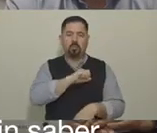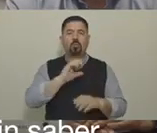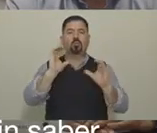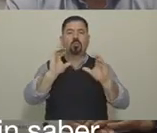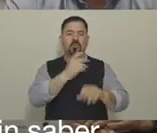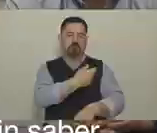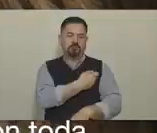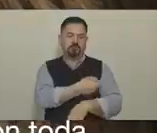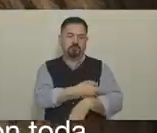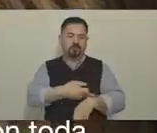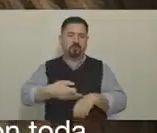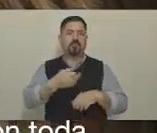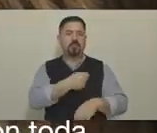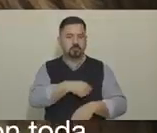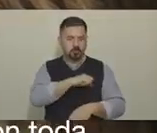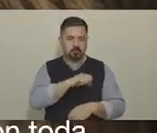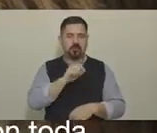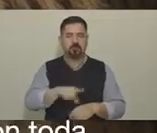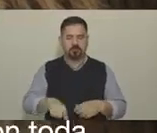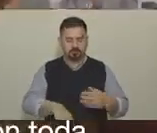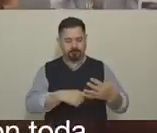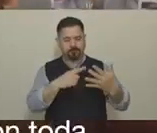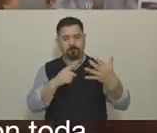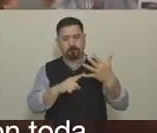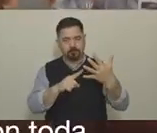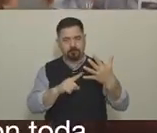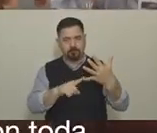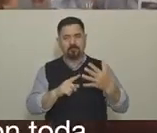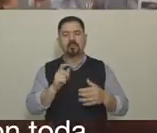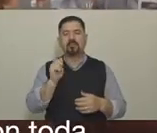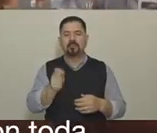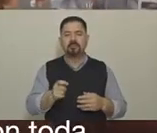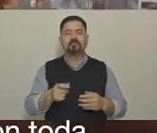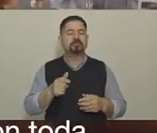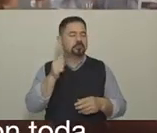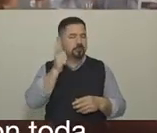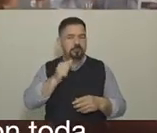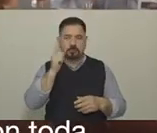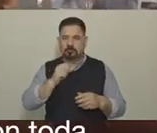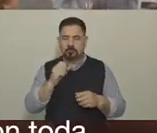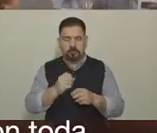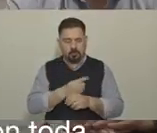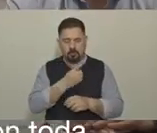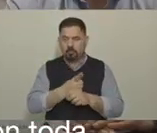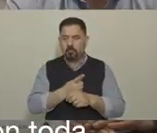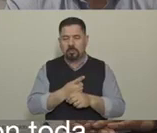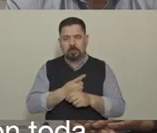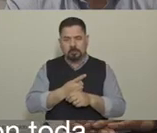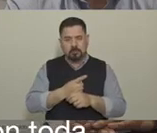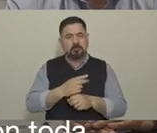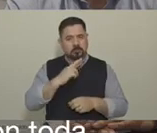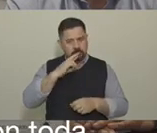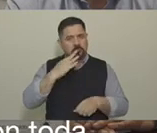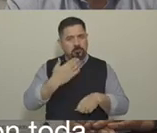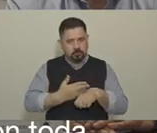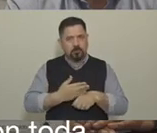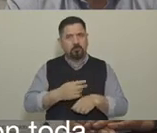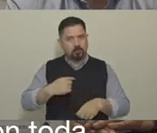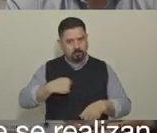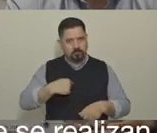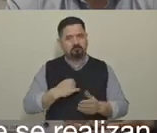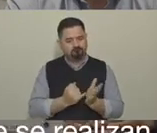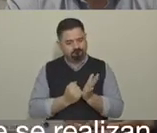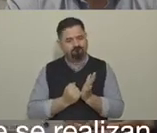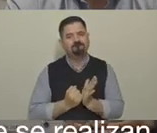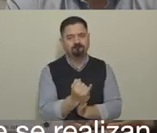la de los suyos. Quinta, con toda responsabilidad y con toda oportunidad, vamos a tomar las decisiones